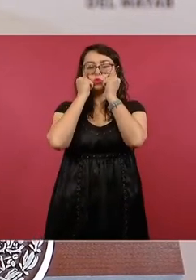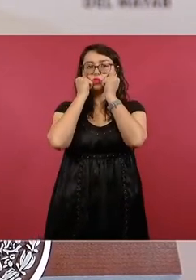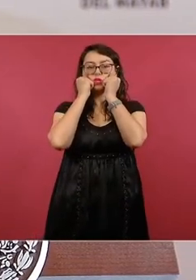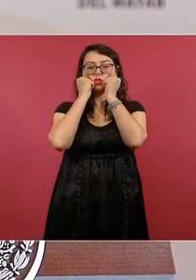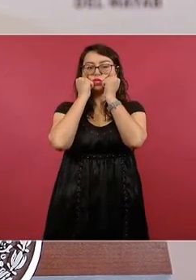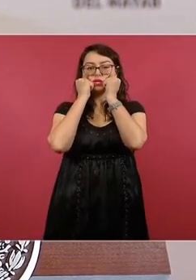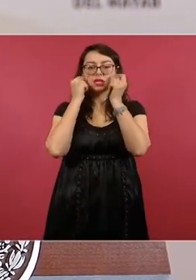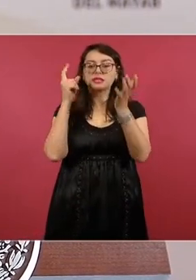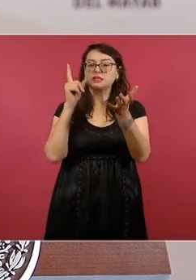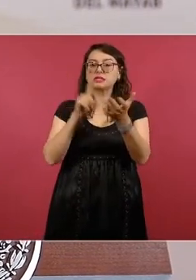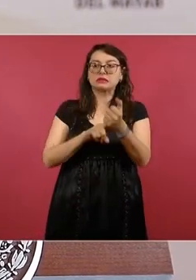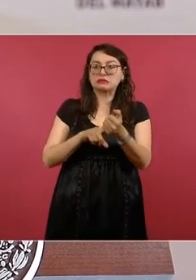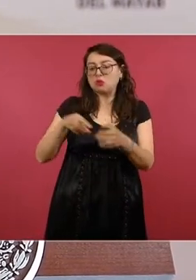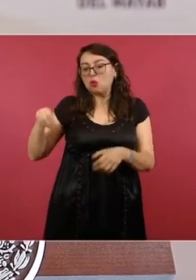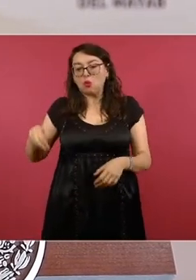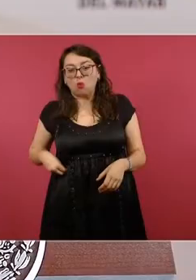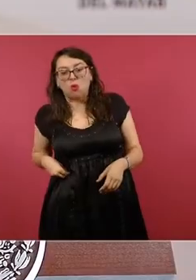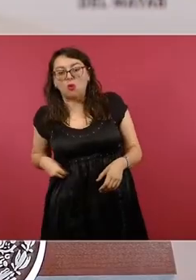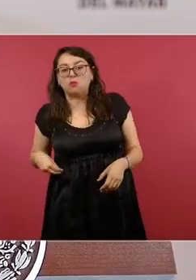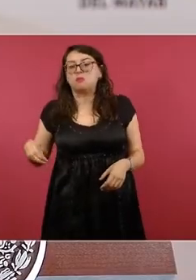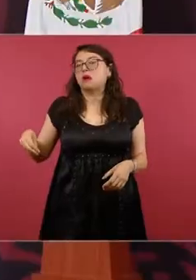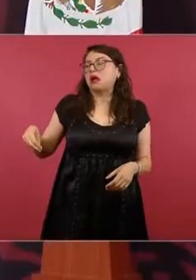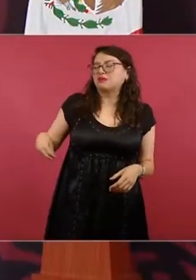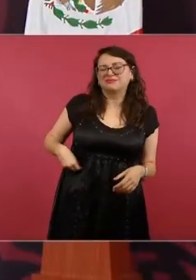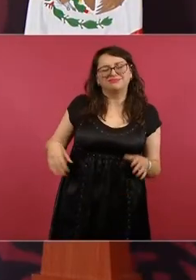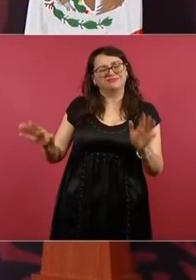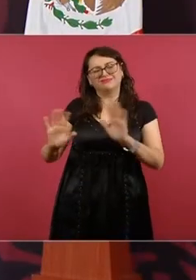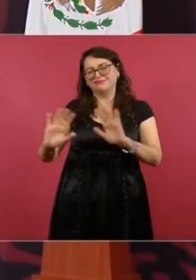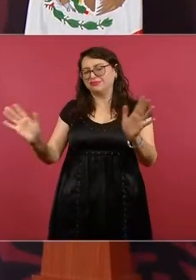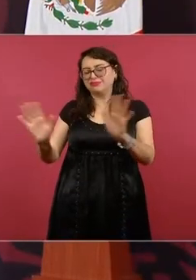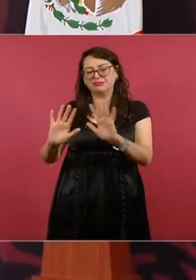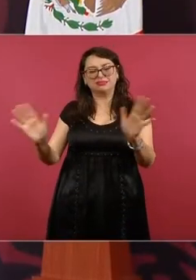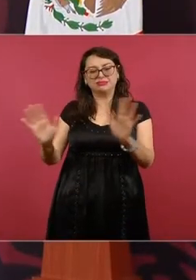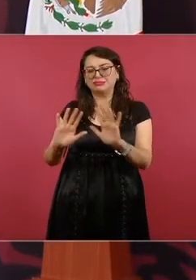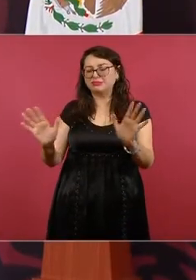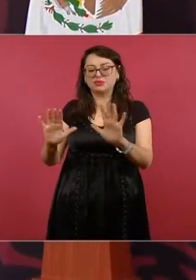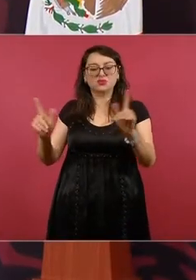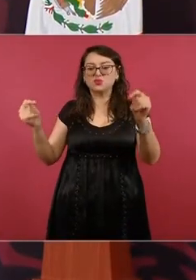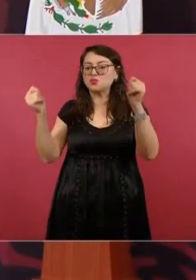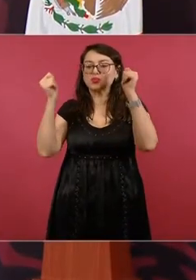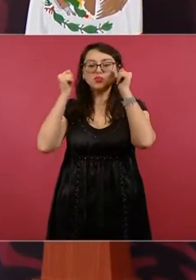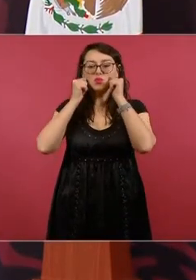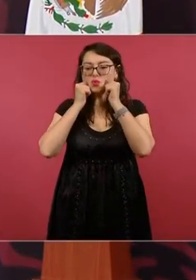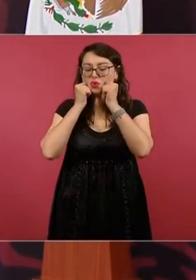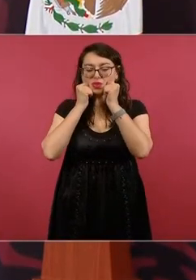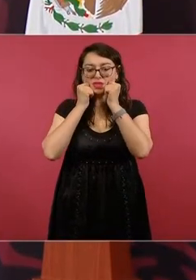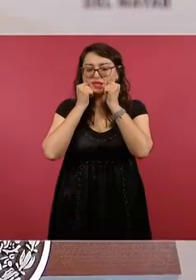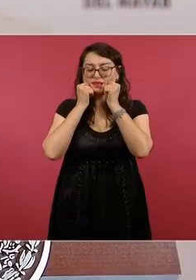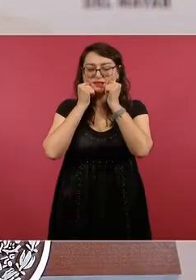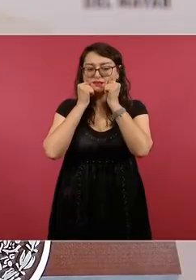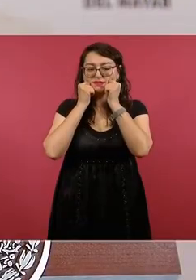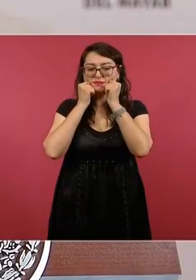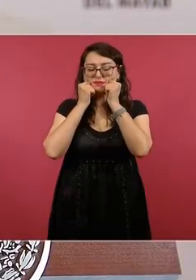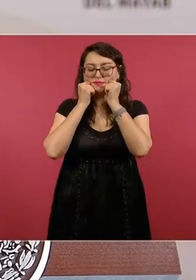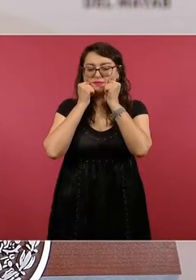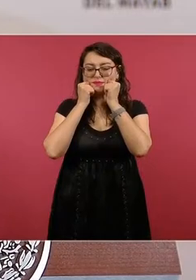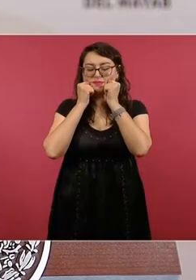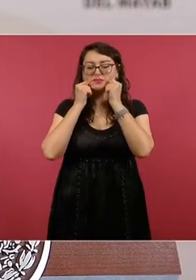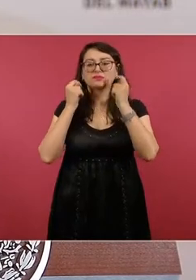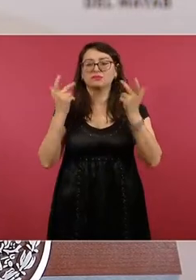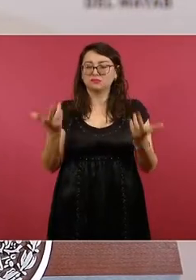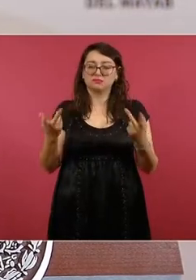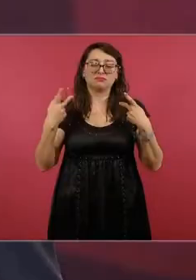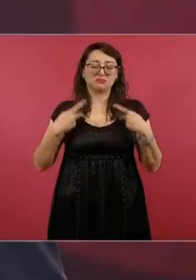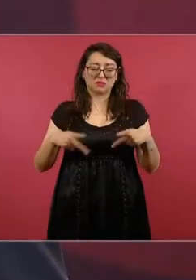de quién es la culpa, de lo que no tengo la menor duda es de que mucha